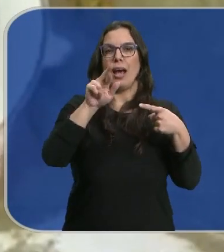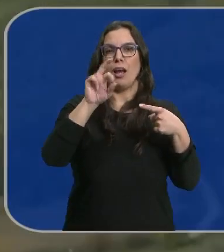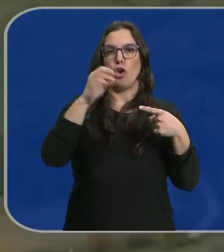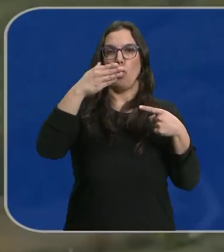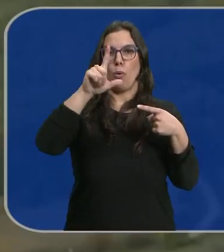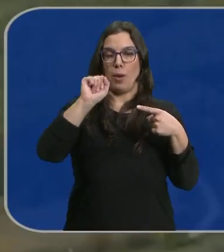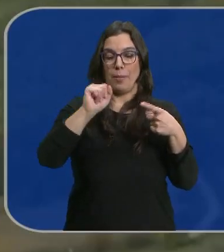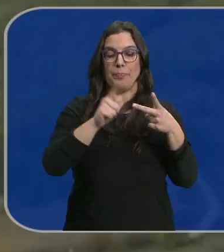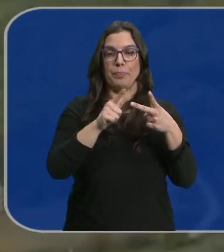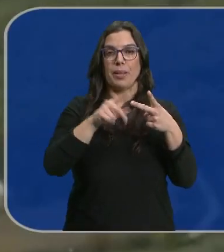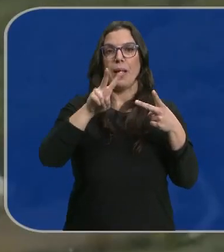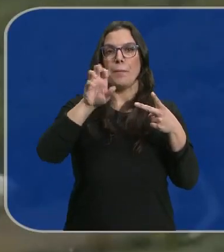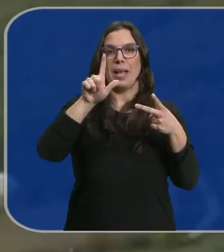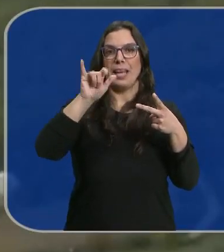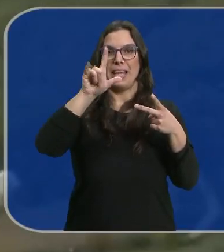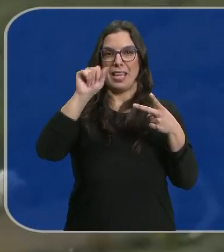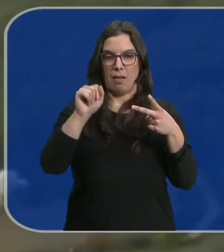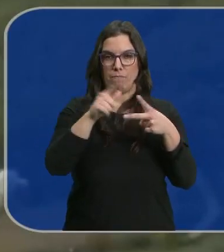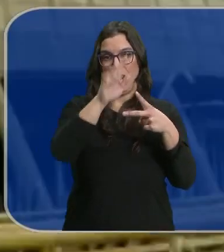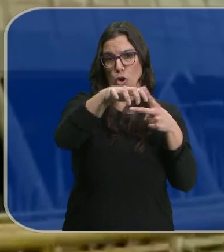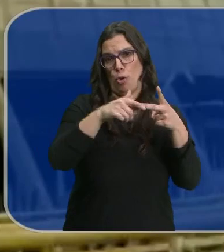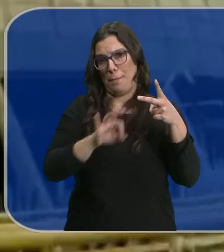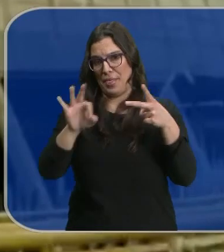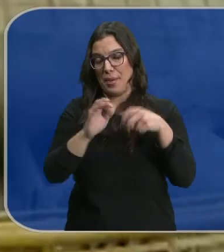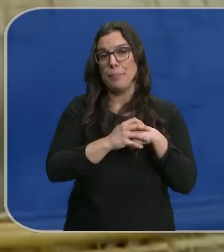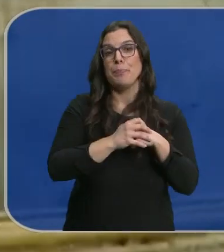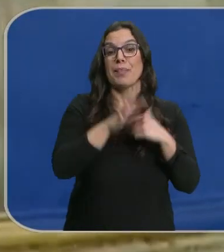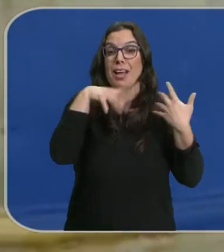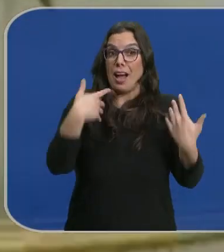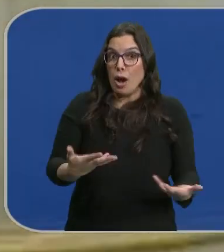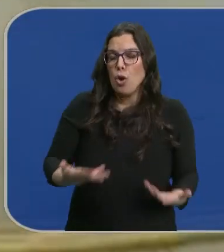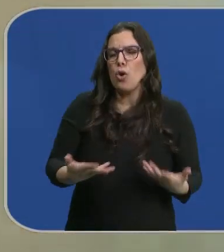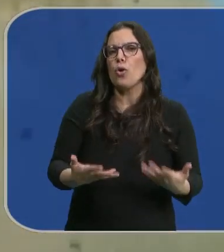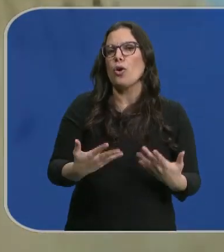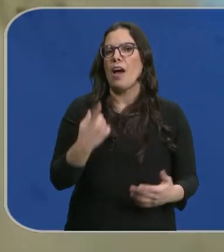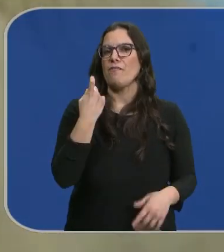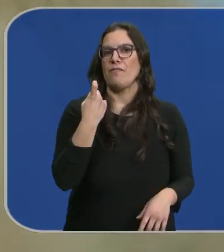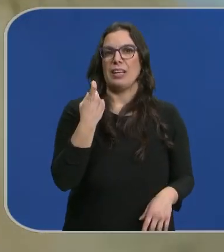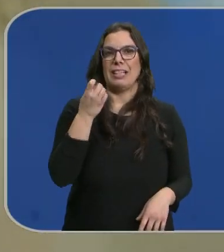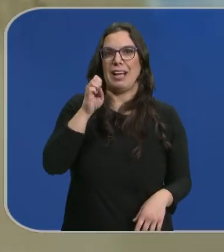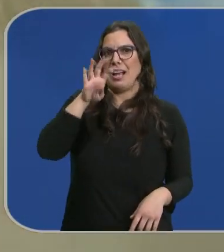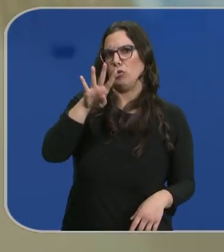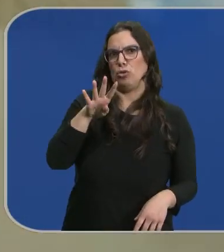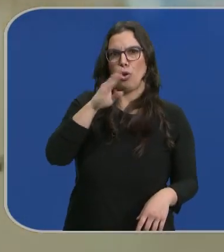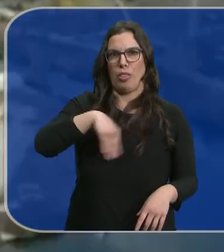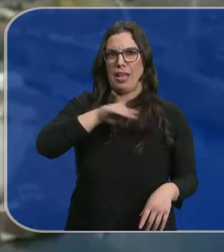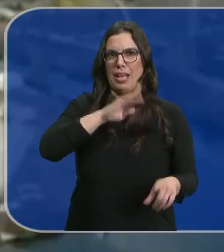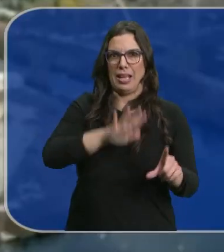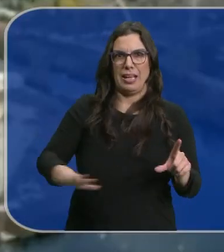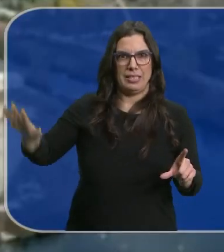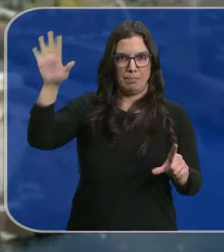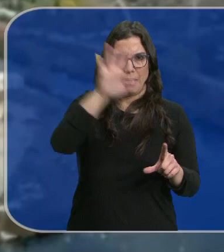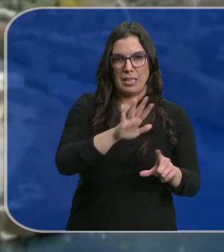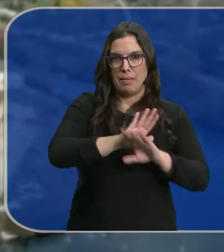León y la de Velilla del Río Carrión en la provincia de Palencia. En estos momentos tan solo quedan 14 en todo el